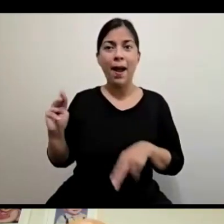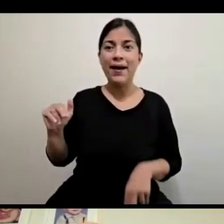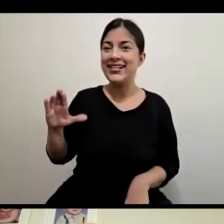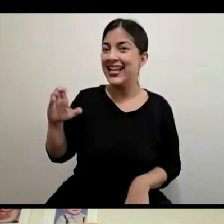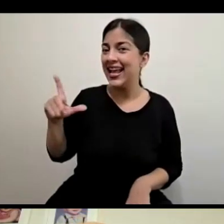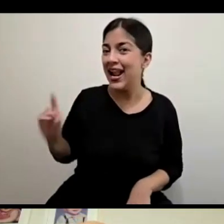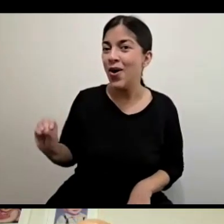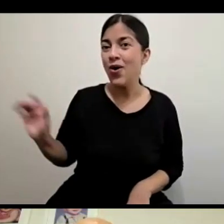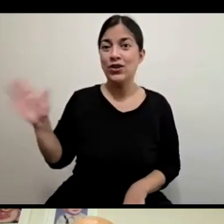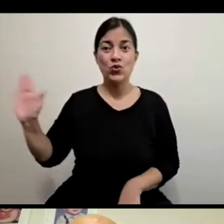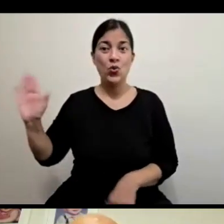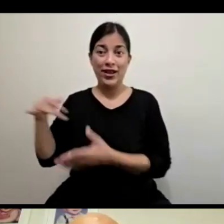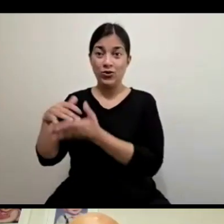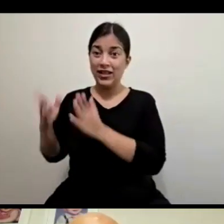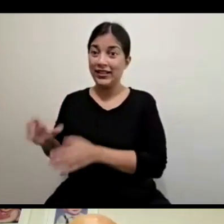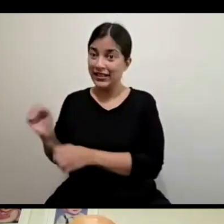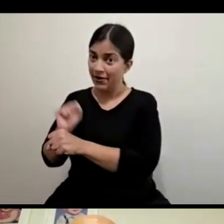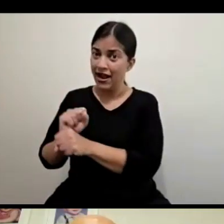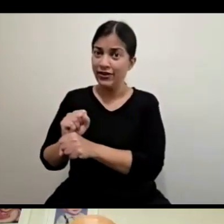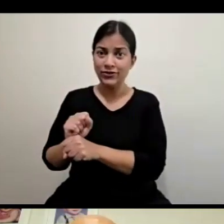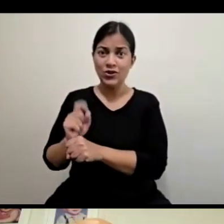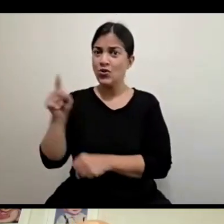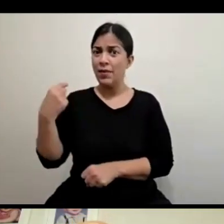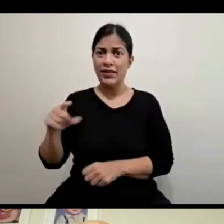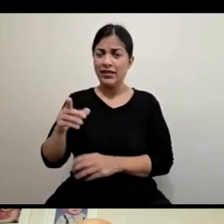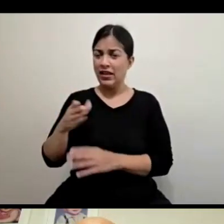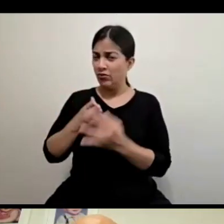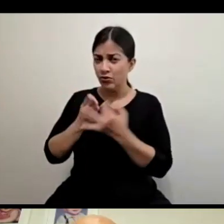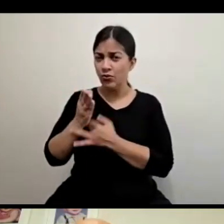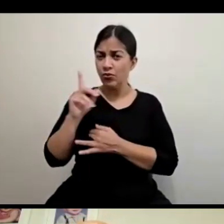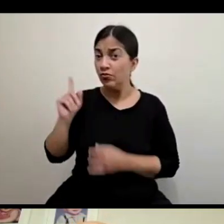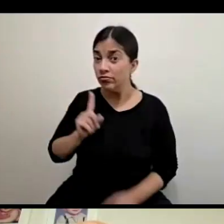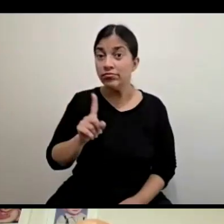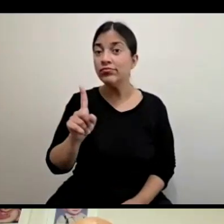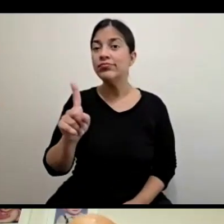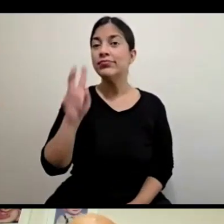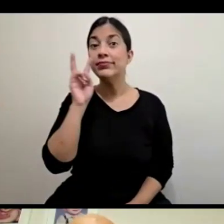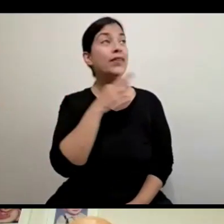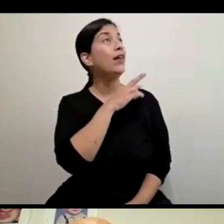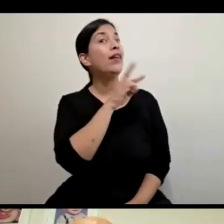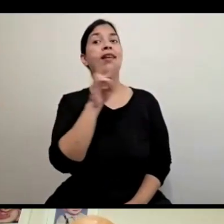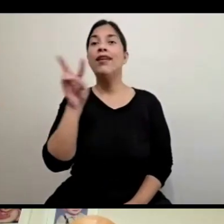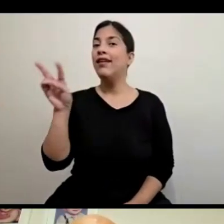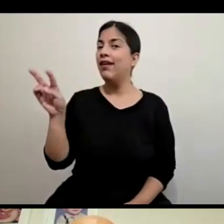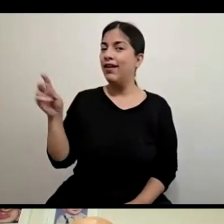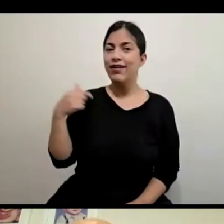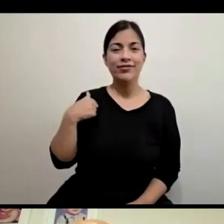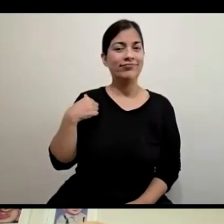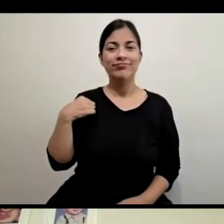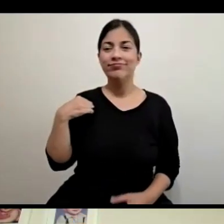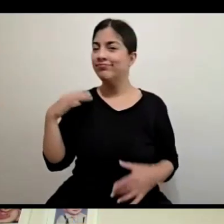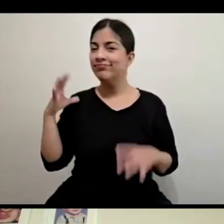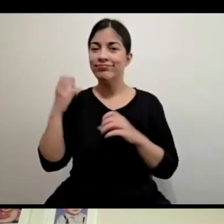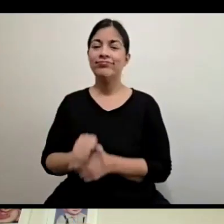estudiantes trabajando. Era un aprendizaje pasar por allí hacia ese salón de clase. Así que toda esa actividad enseguida me cautivó. Y